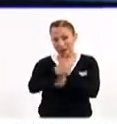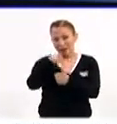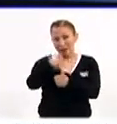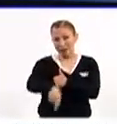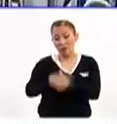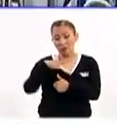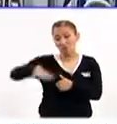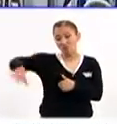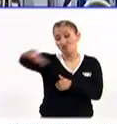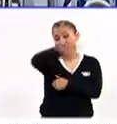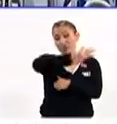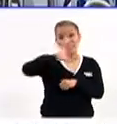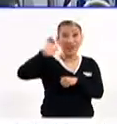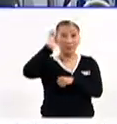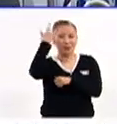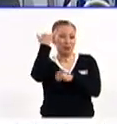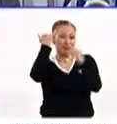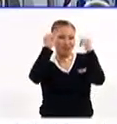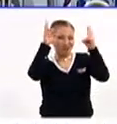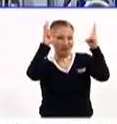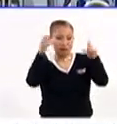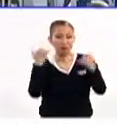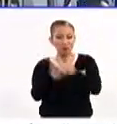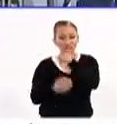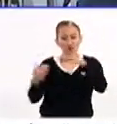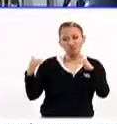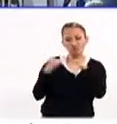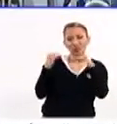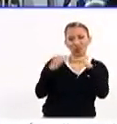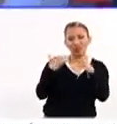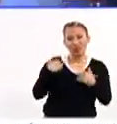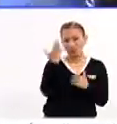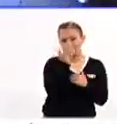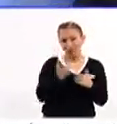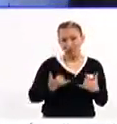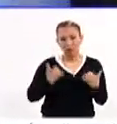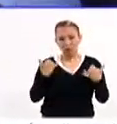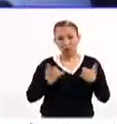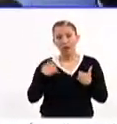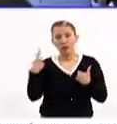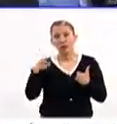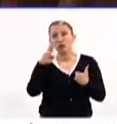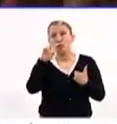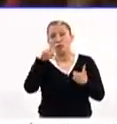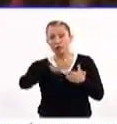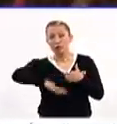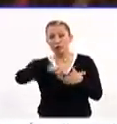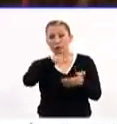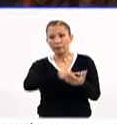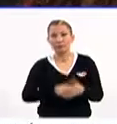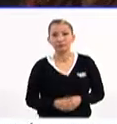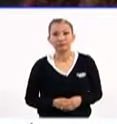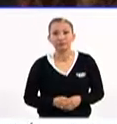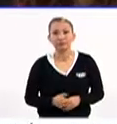competencia que en un escenario espacial pone al tú por tú las habilidades de los participantes y de sus robots en la cancha.